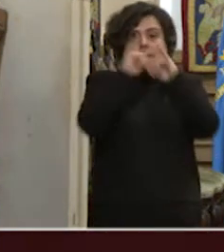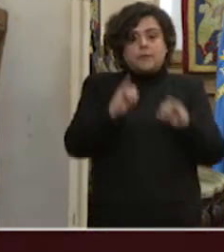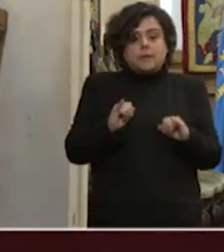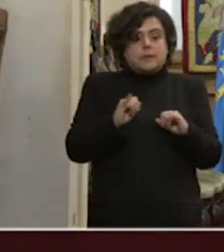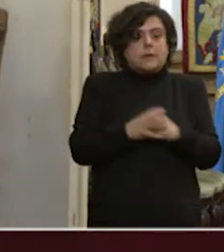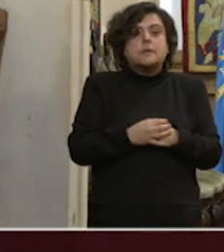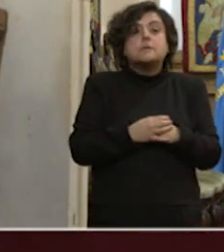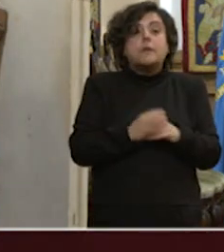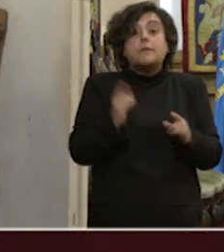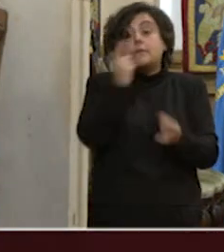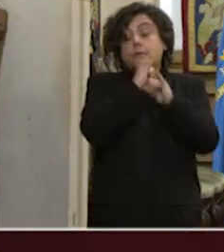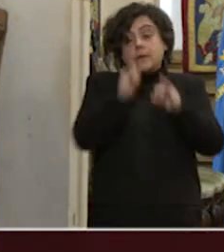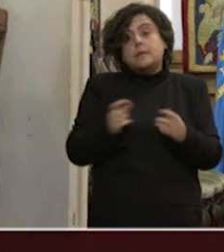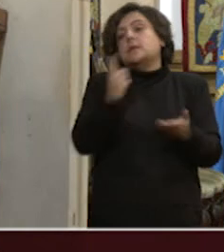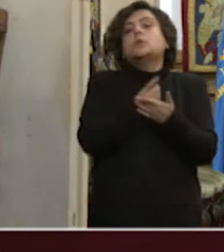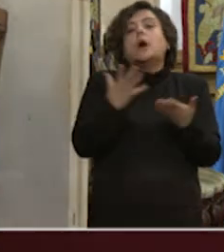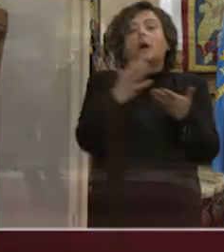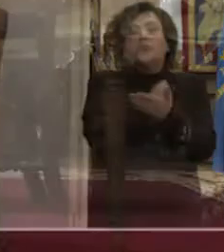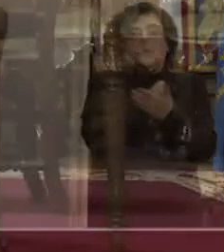de nuevo a todas y a todos.